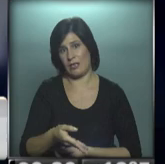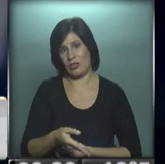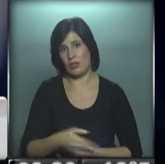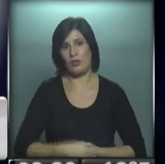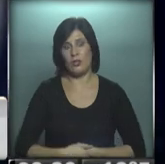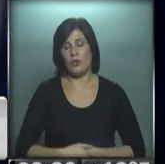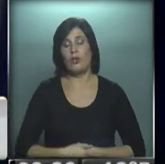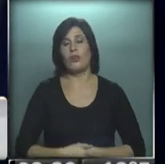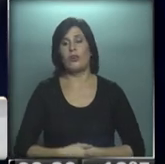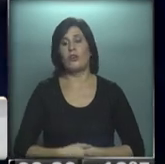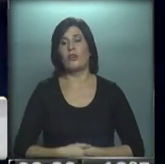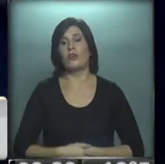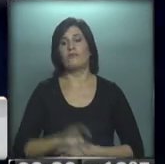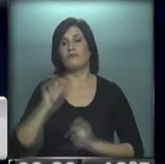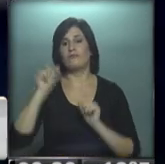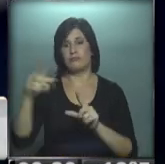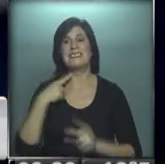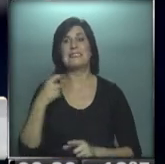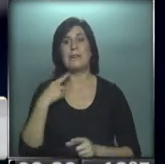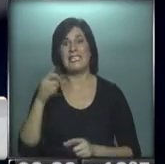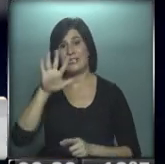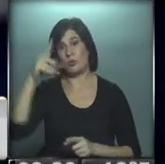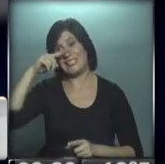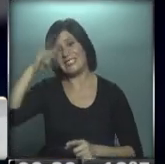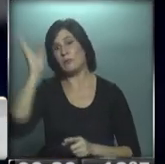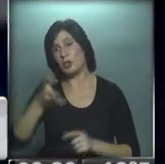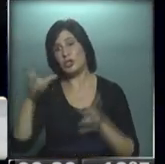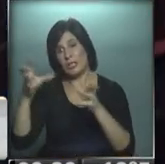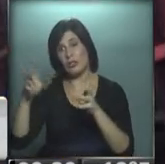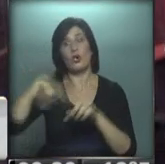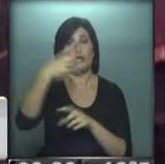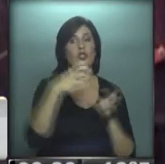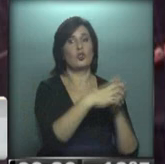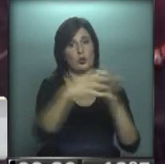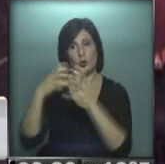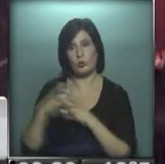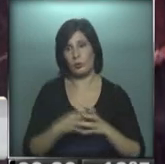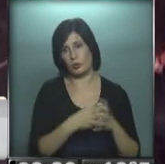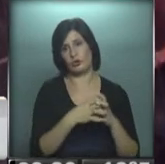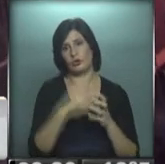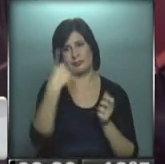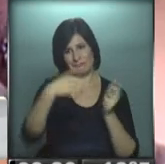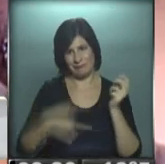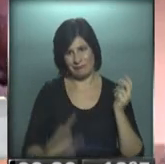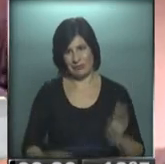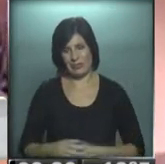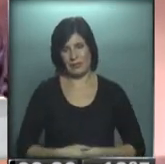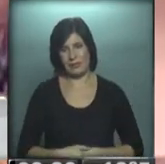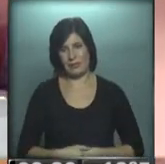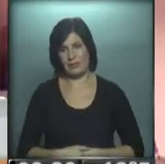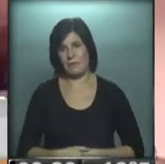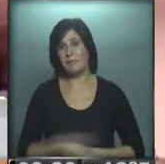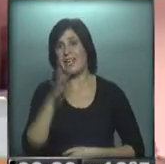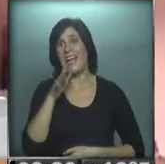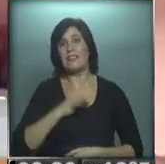el 57% y otros grupos el 17% restante. En 14 años, la producción de crudo cayó